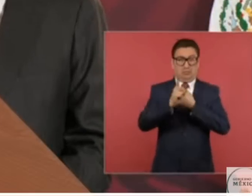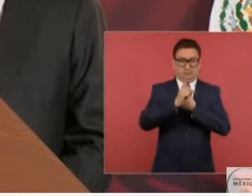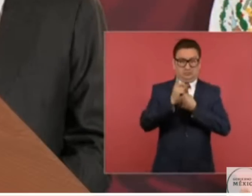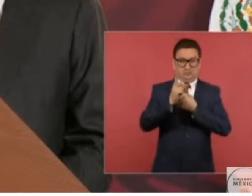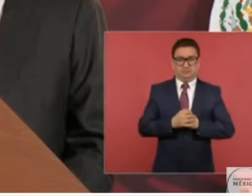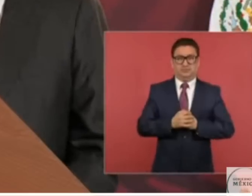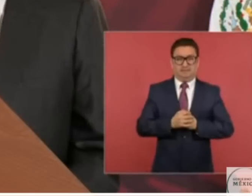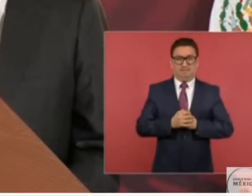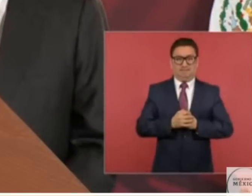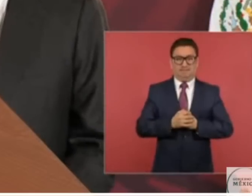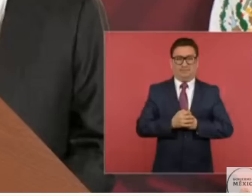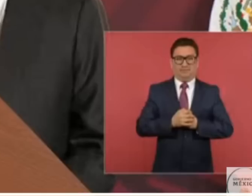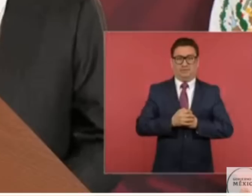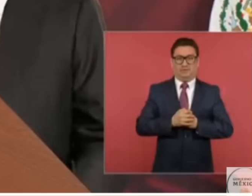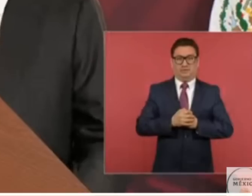Una vez